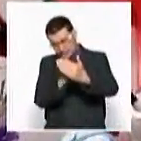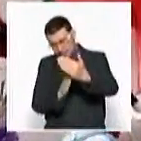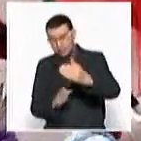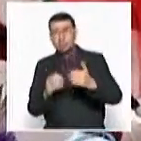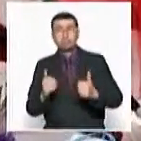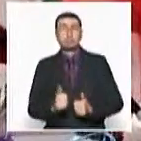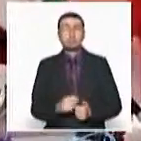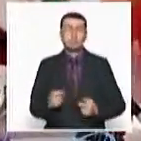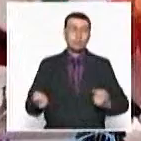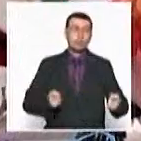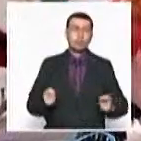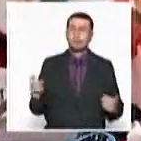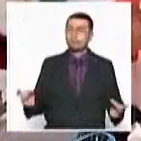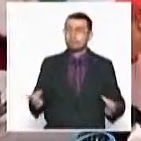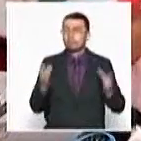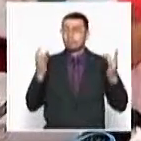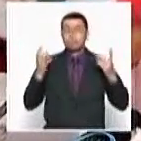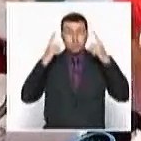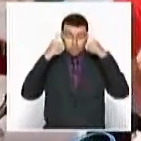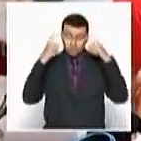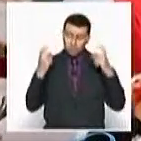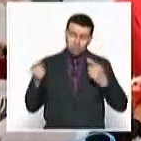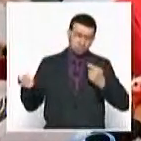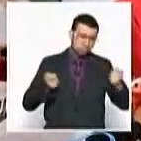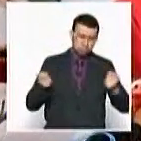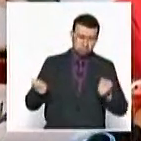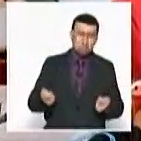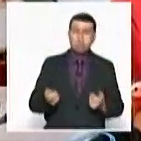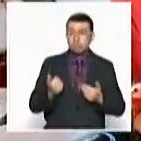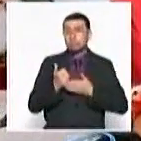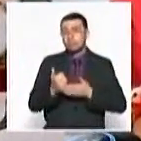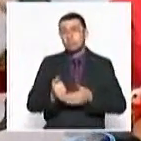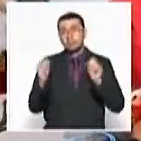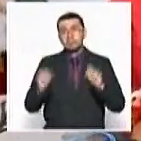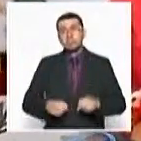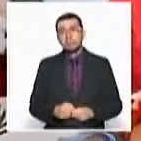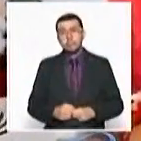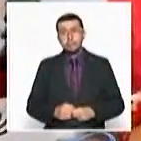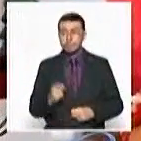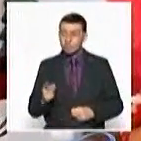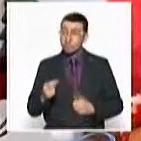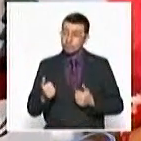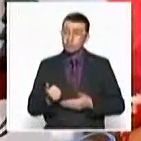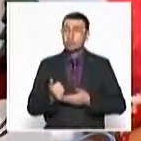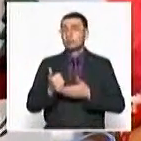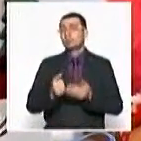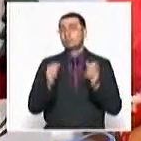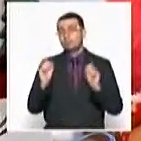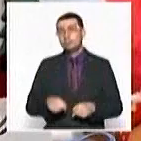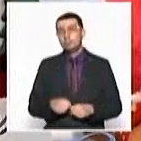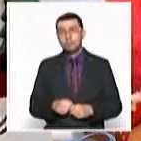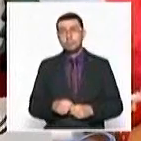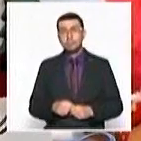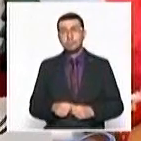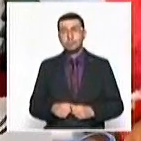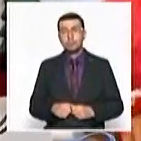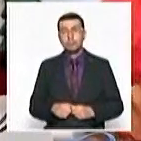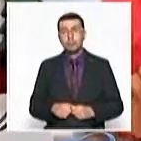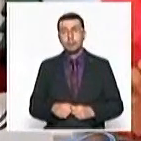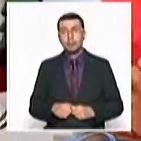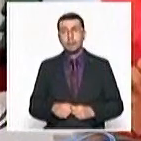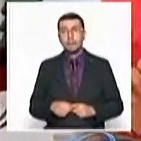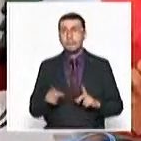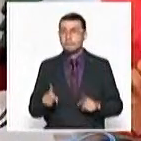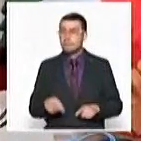la reflexoterapia, todo lo que es la parte de manipulación, con muy buenos resultados. Y lo otro es